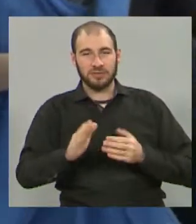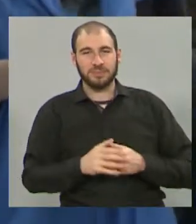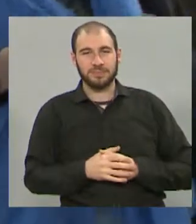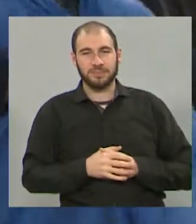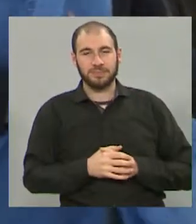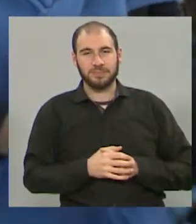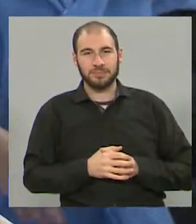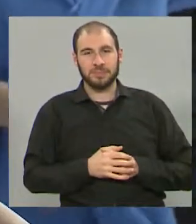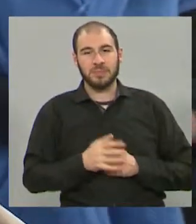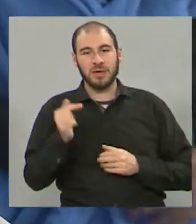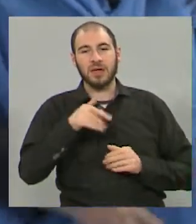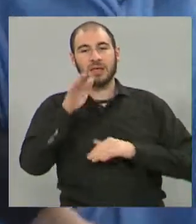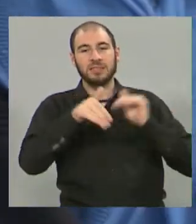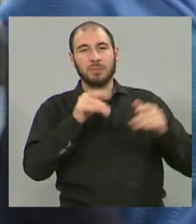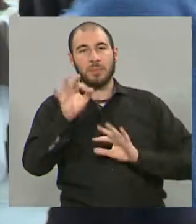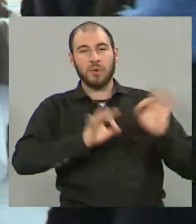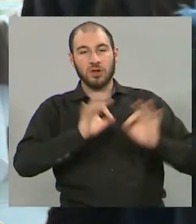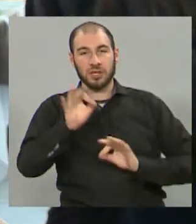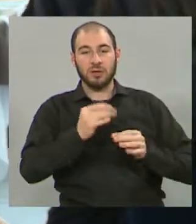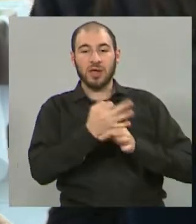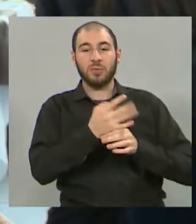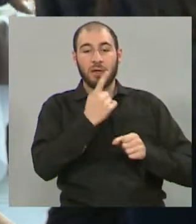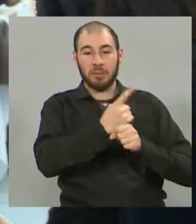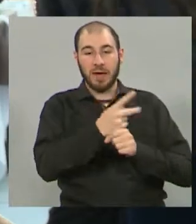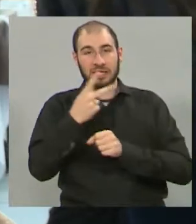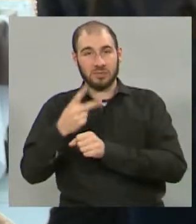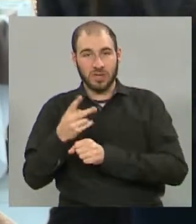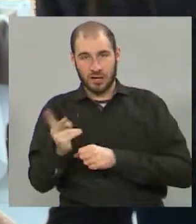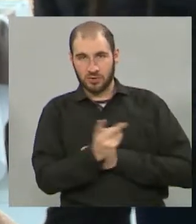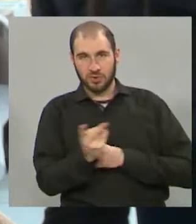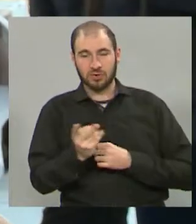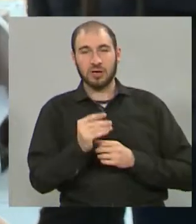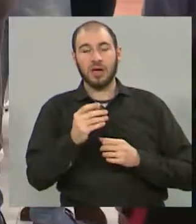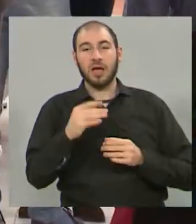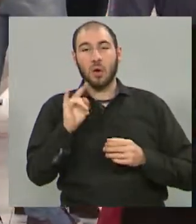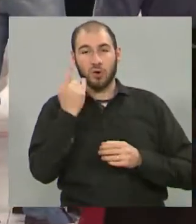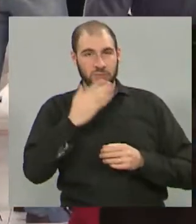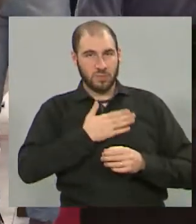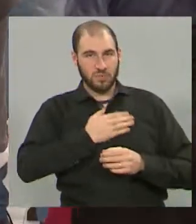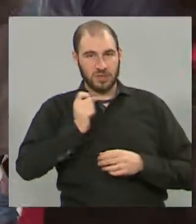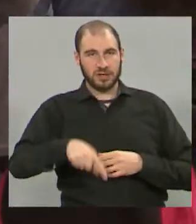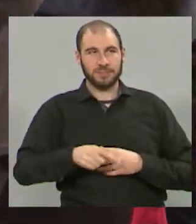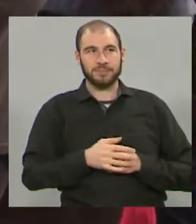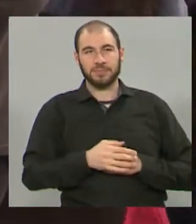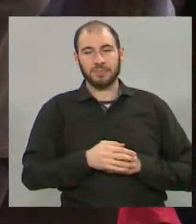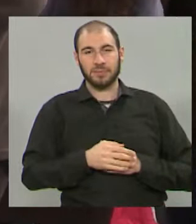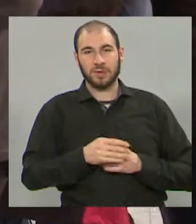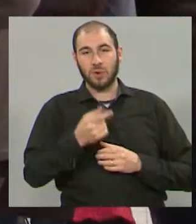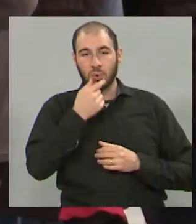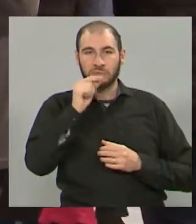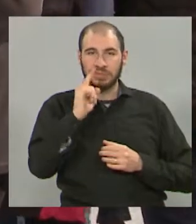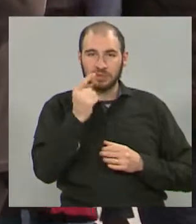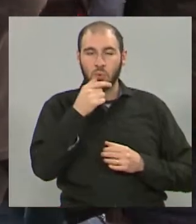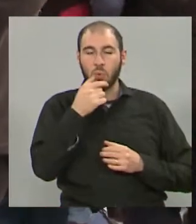aquí se convocan proyectos de escuelas primarias y secundarias de nuestra casa de estudios de la universidad de mendoza